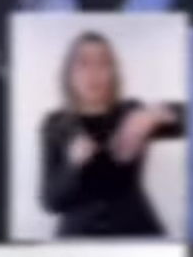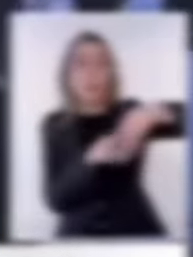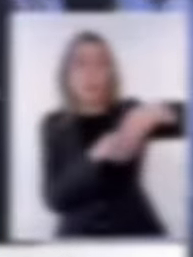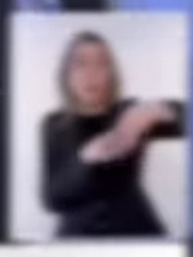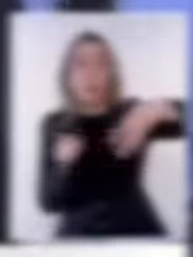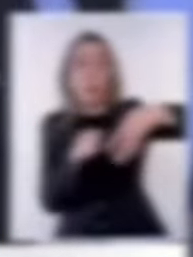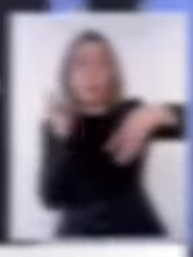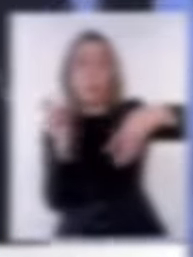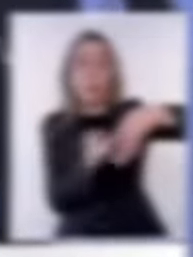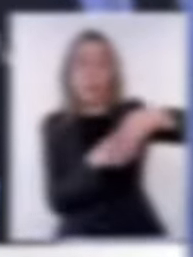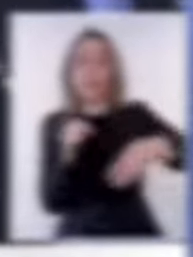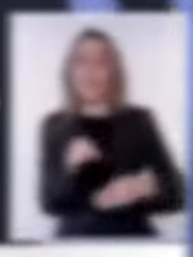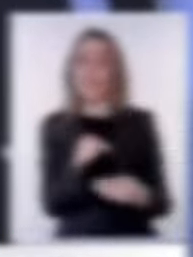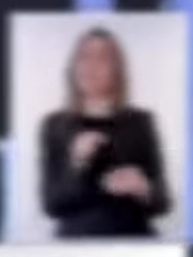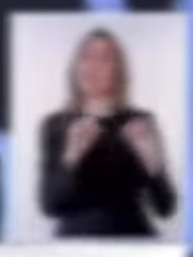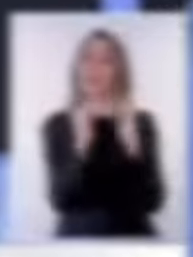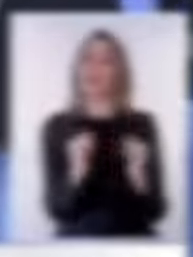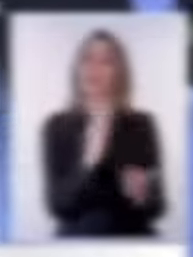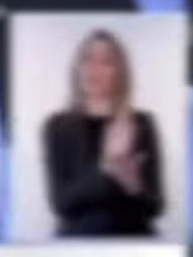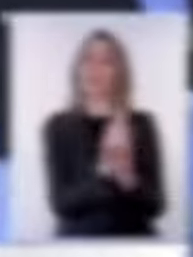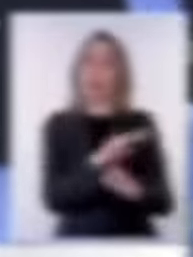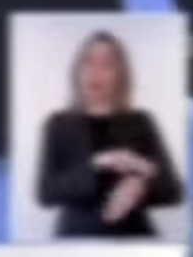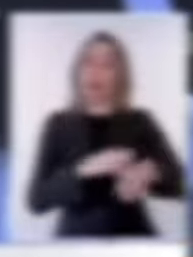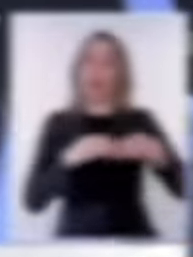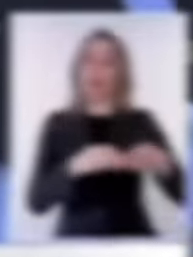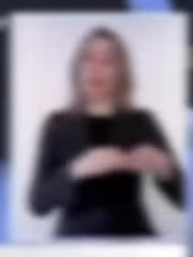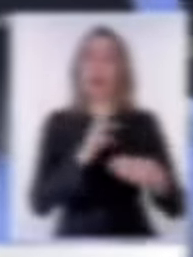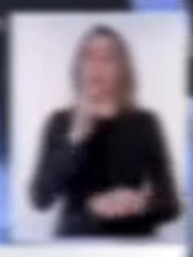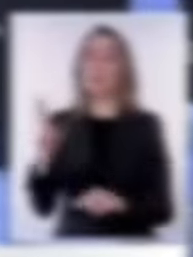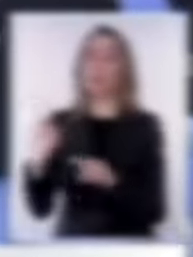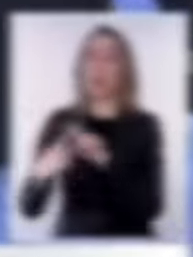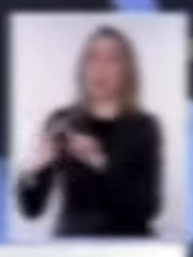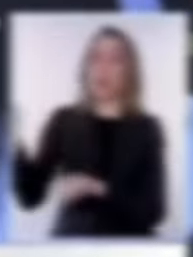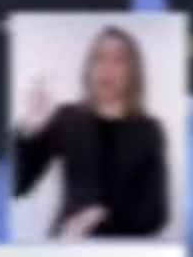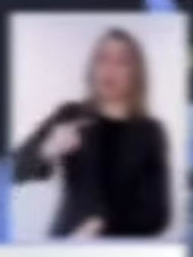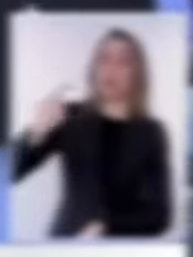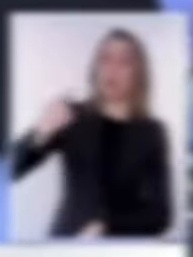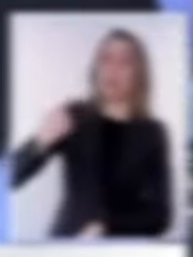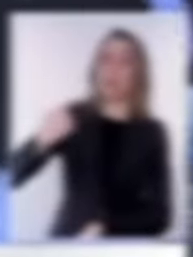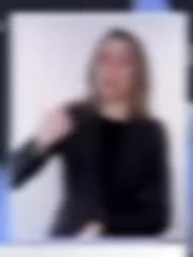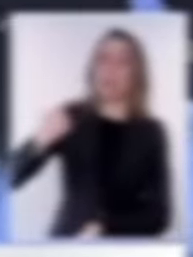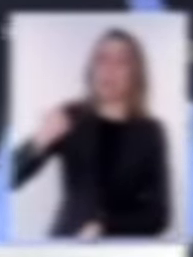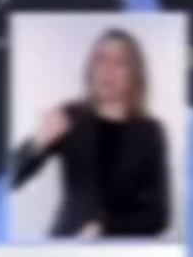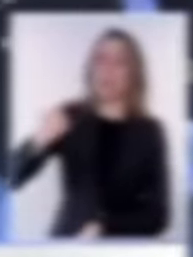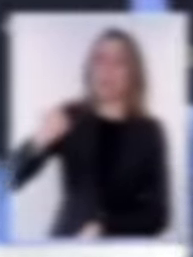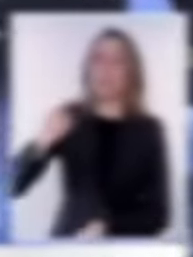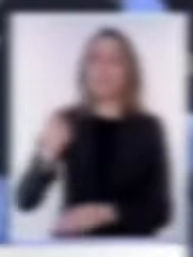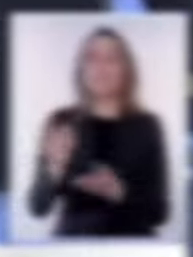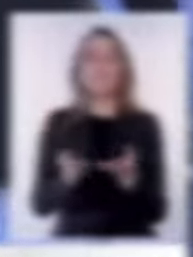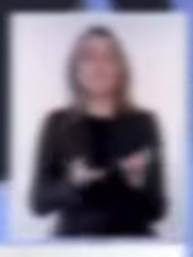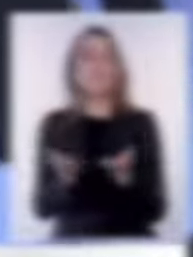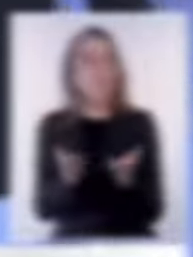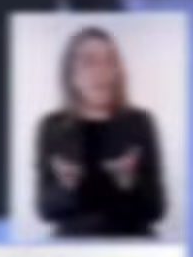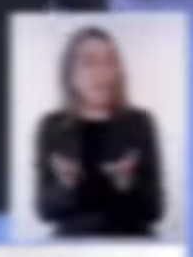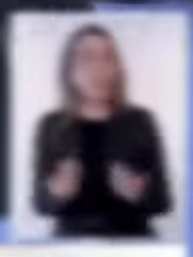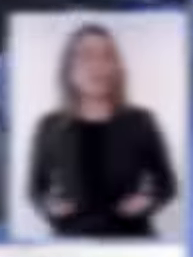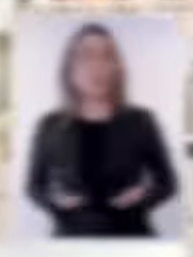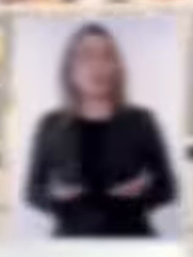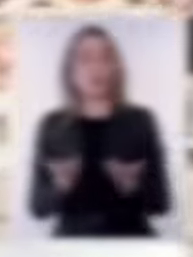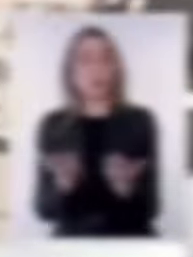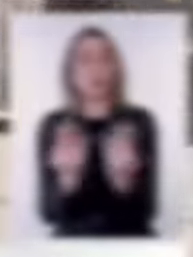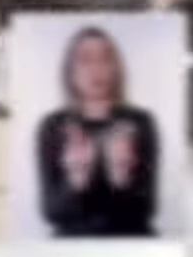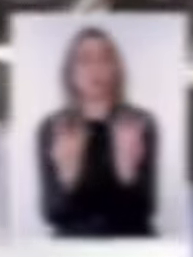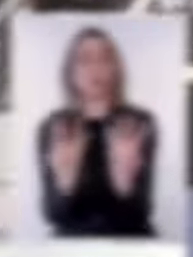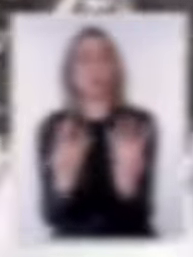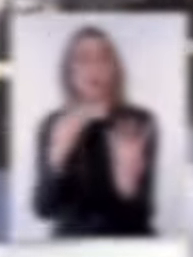De esta manera, la Escuela Naval satisface las exigencias del servicio a flote, entregando a los